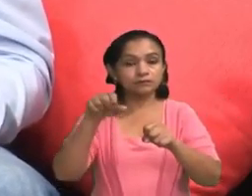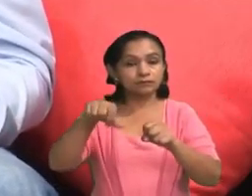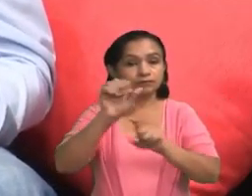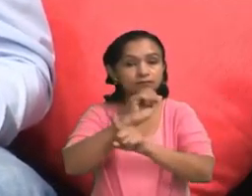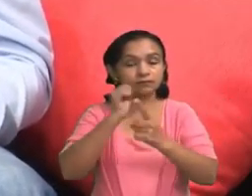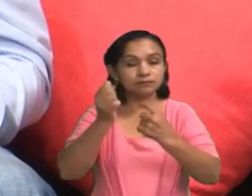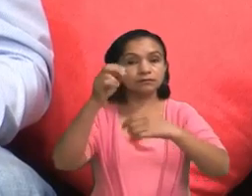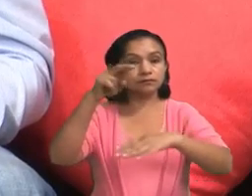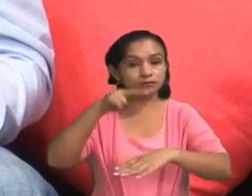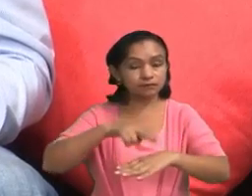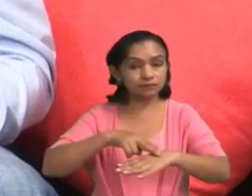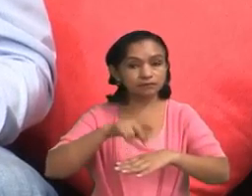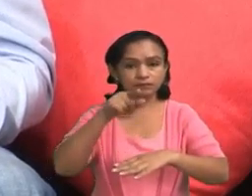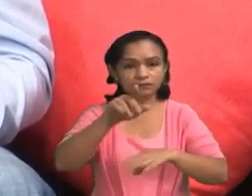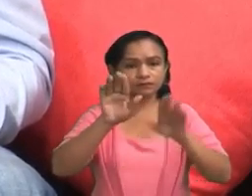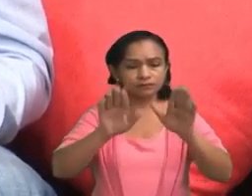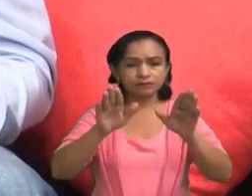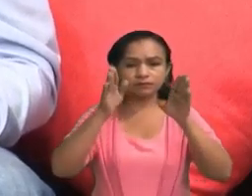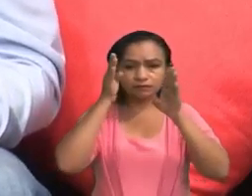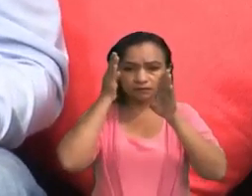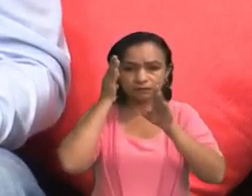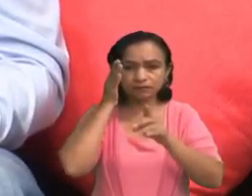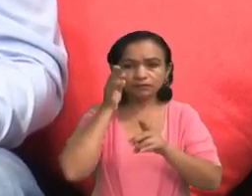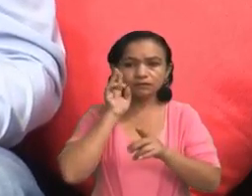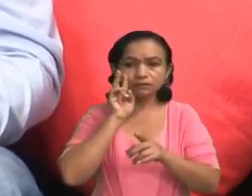el Parlamento, le invitamos a que se quede en fiel sintonía del canal